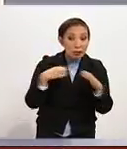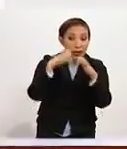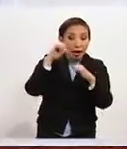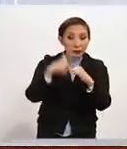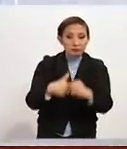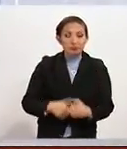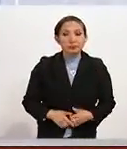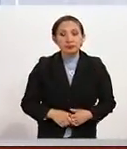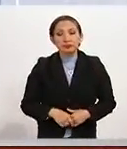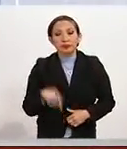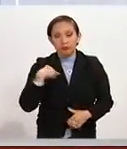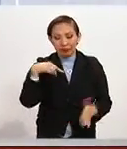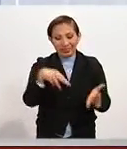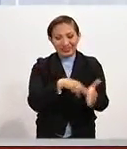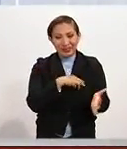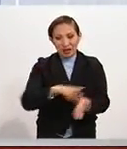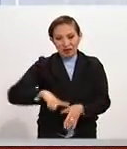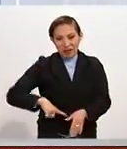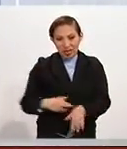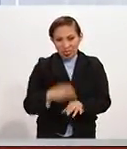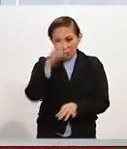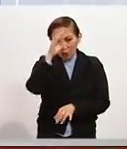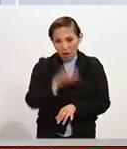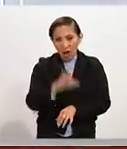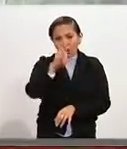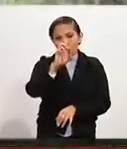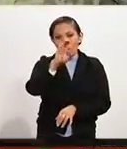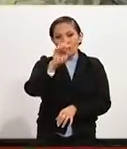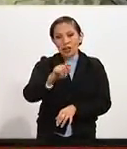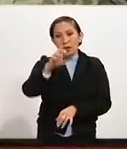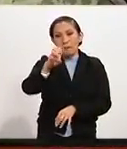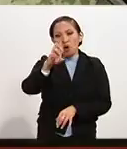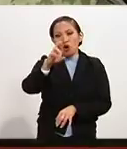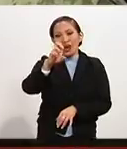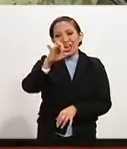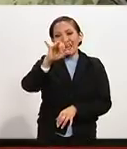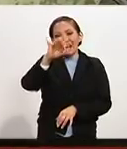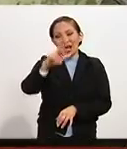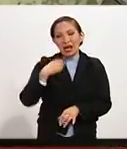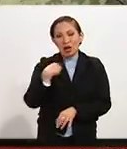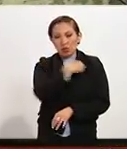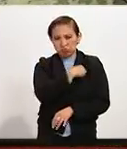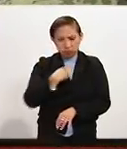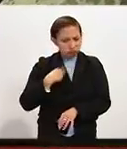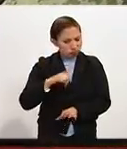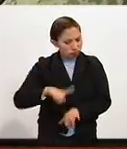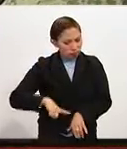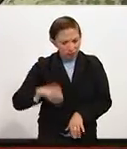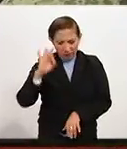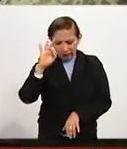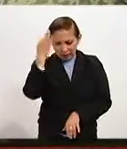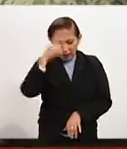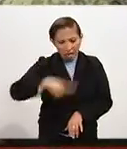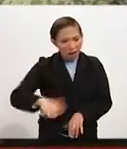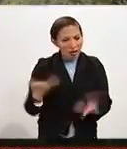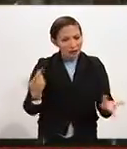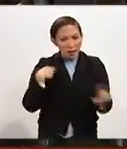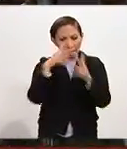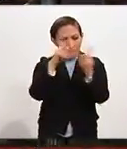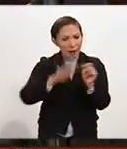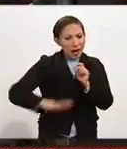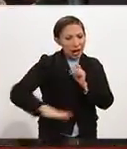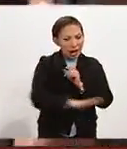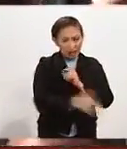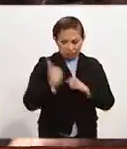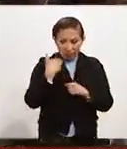necesario. Durante la firma, el gobernador de Coahuila, Rubén Moreira, afirmó que el compromiso del gobierno federal de lograr un México en paz